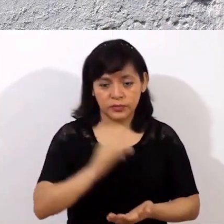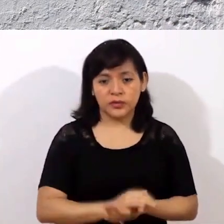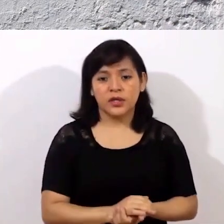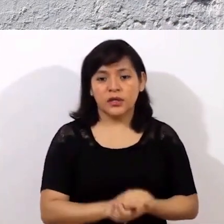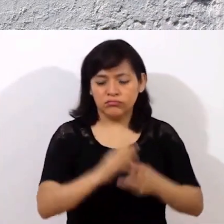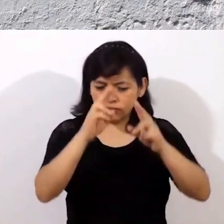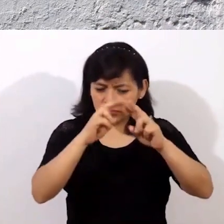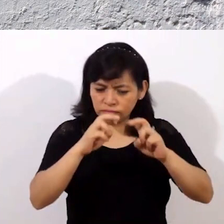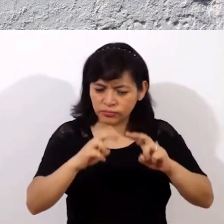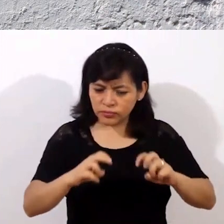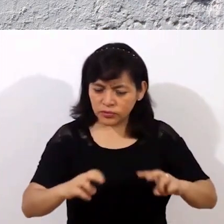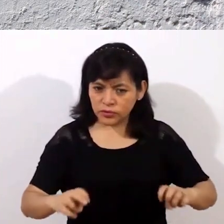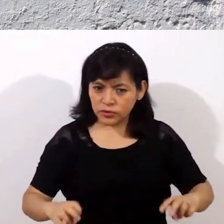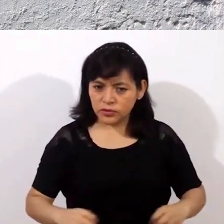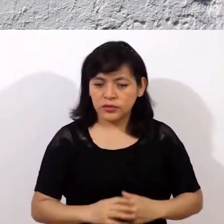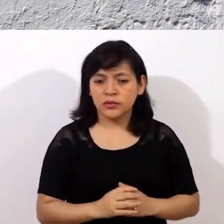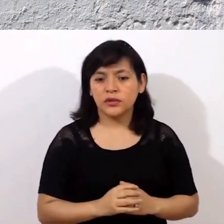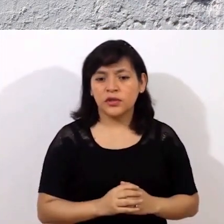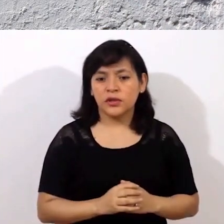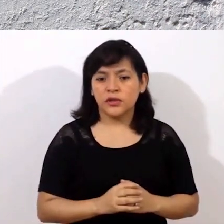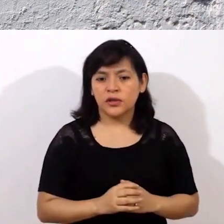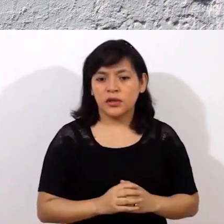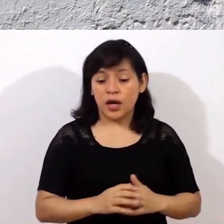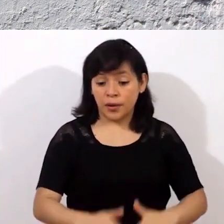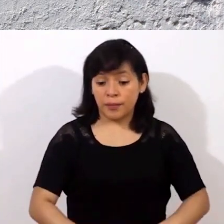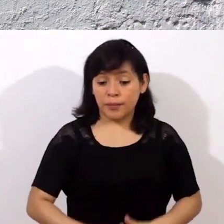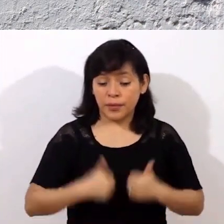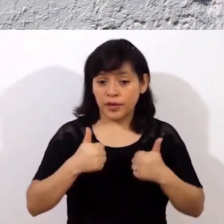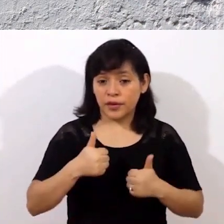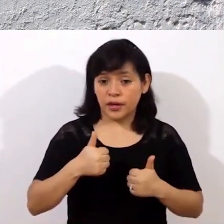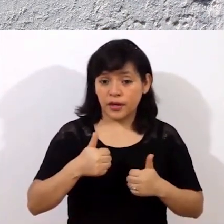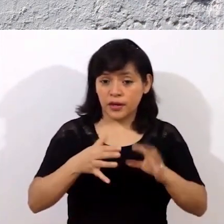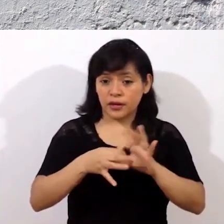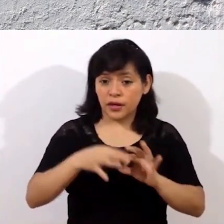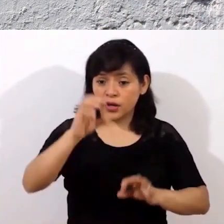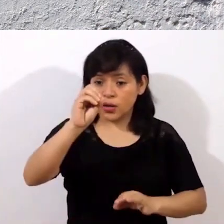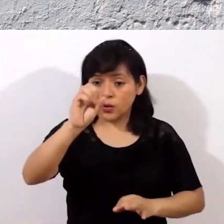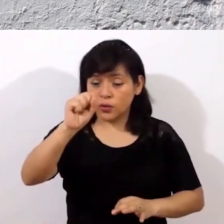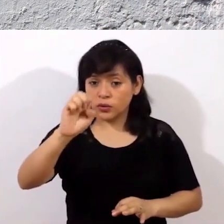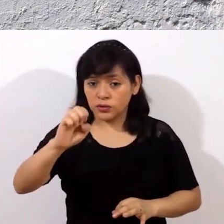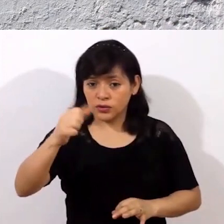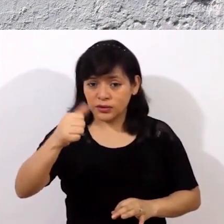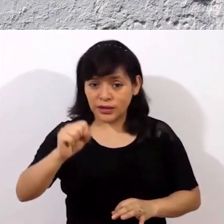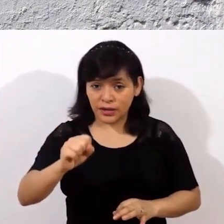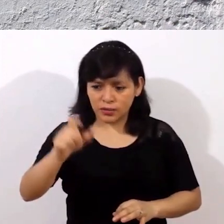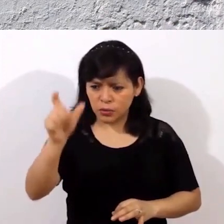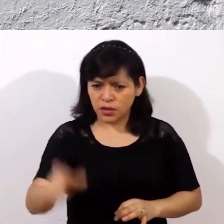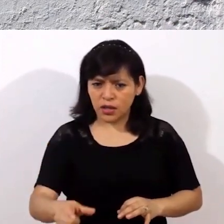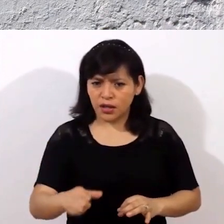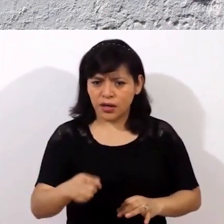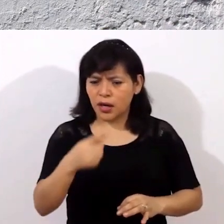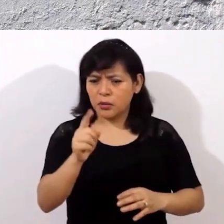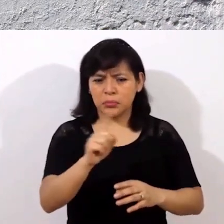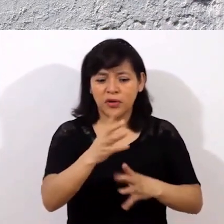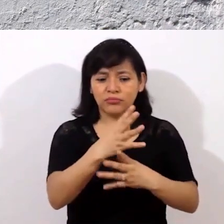a considerar es no solo la segunda parte del libro como dijimos antes, sino más bien la vida personal de Oseas